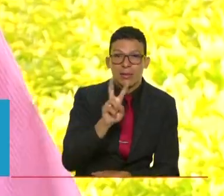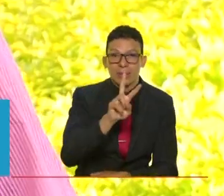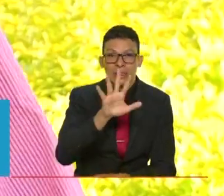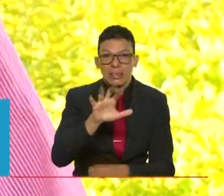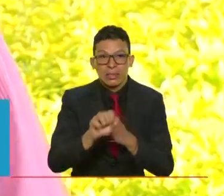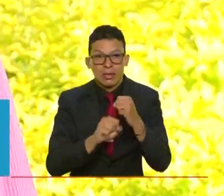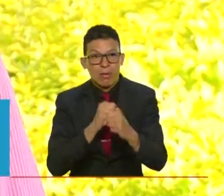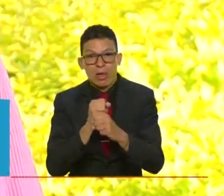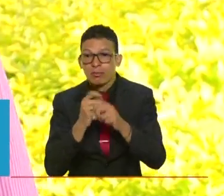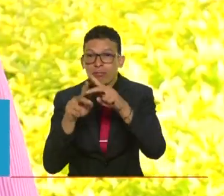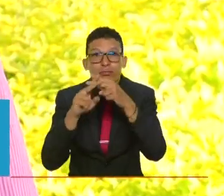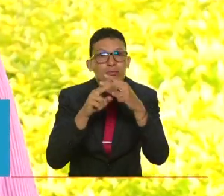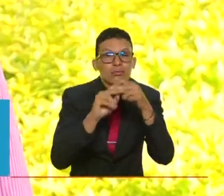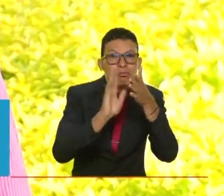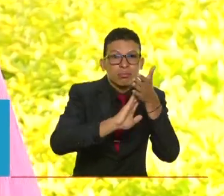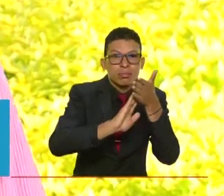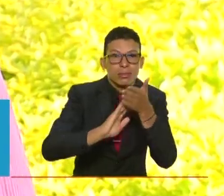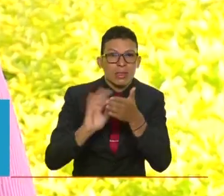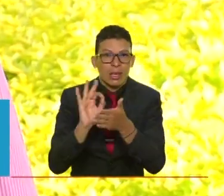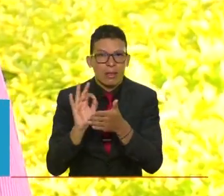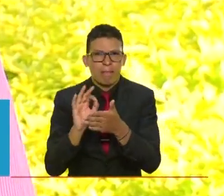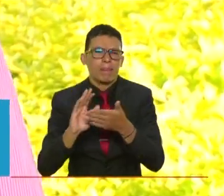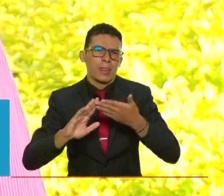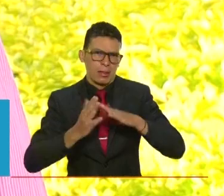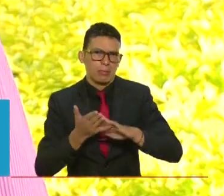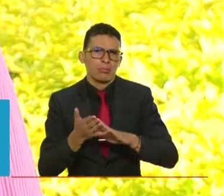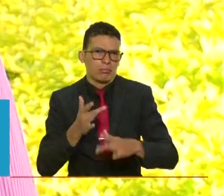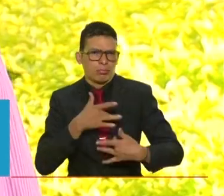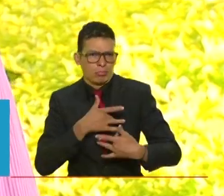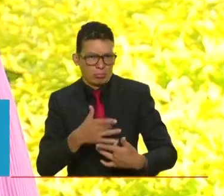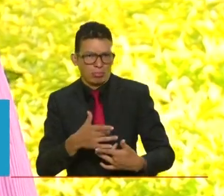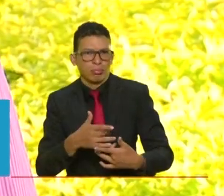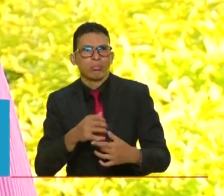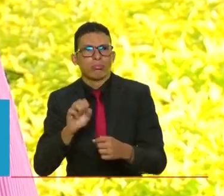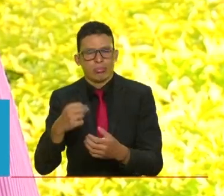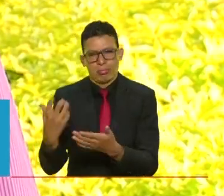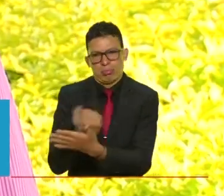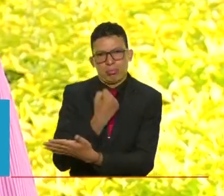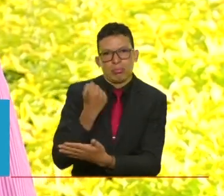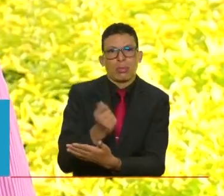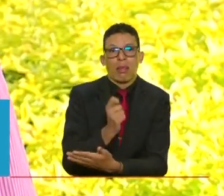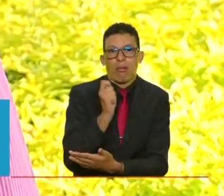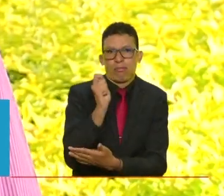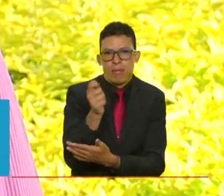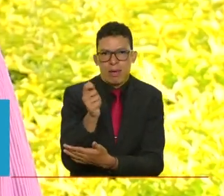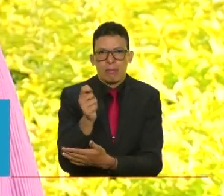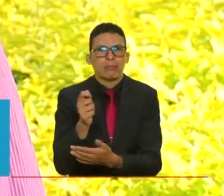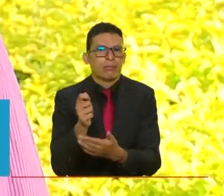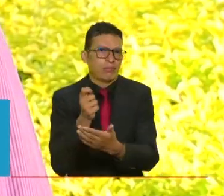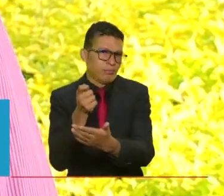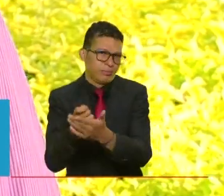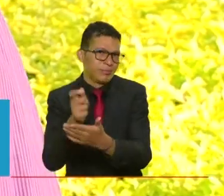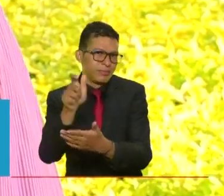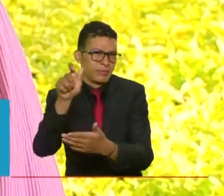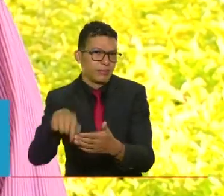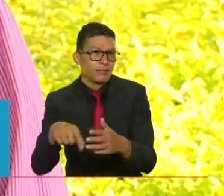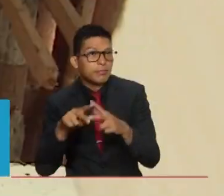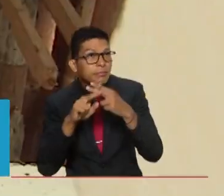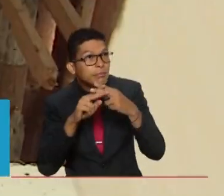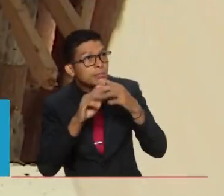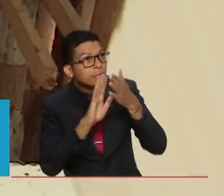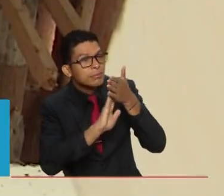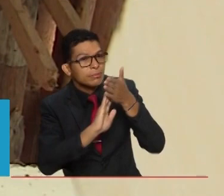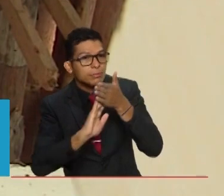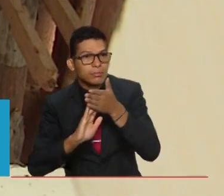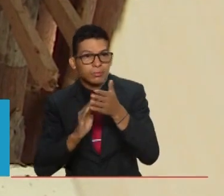que tiene la comunidad, toca sacar siempre de ahí esos recursos para pagarle a una persona que nos haga el mantenimiento, que pues para medio prestar el